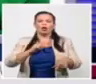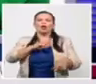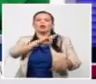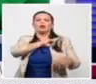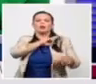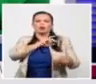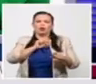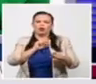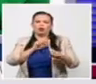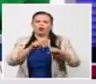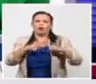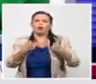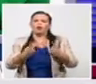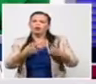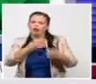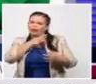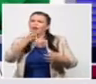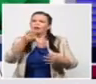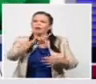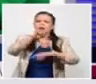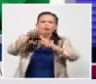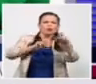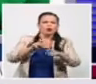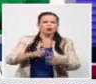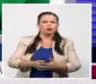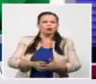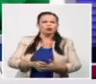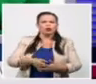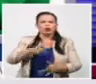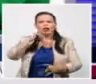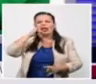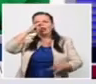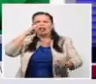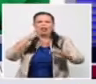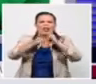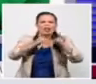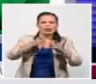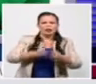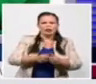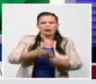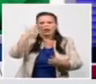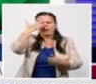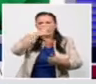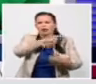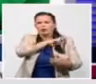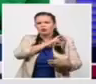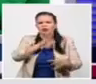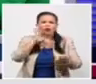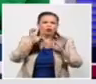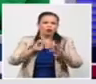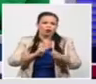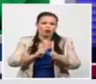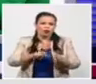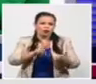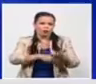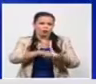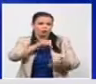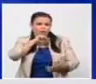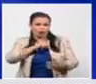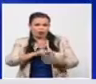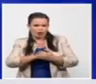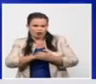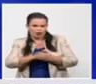de quién es la responsabilidad. Claro. Los menores de 5 años. Que bueno, yo sé que lo vamos a lograr. Datos